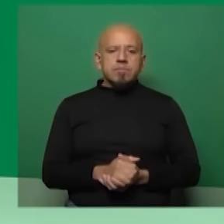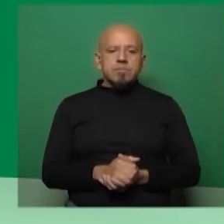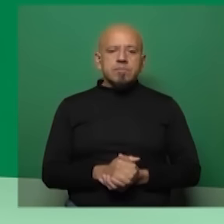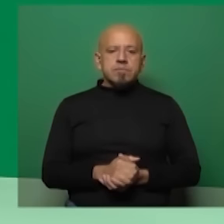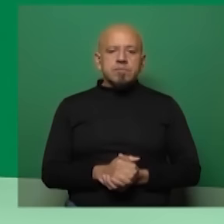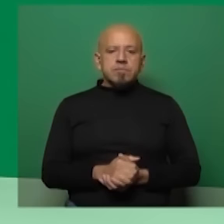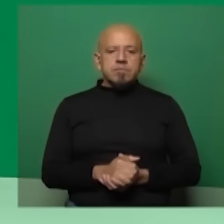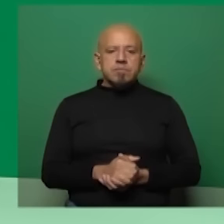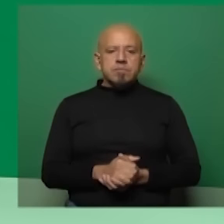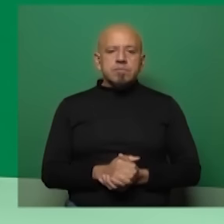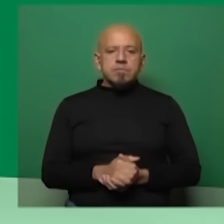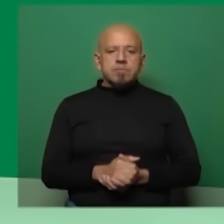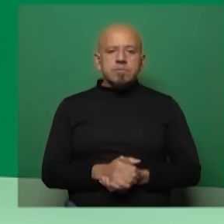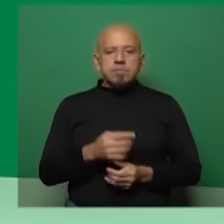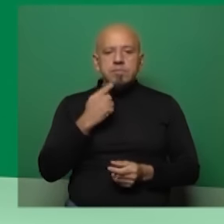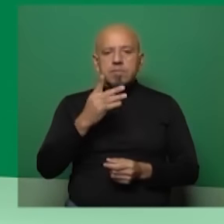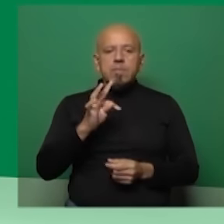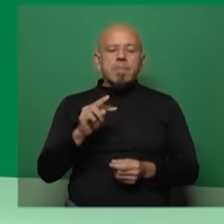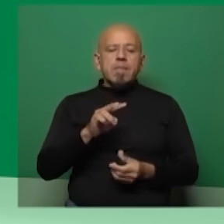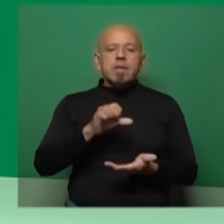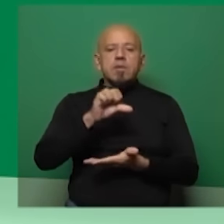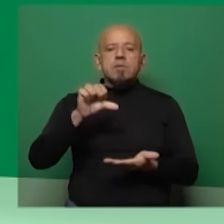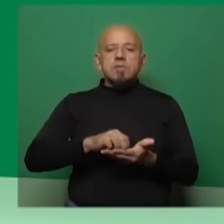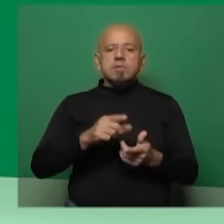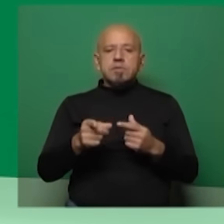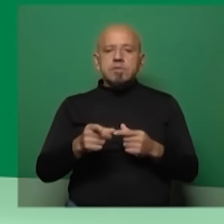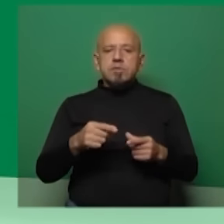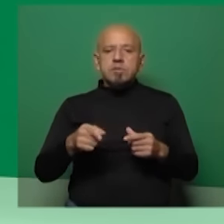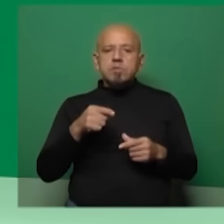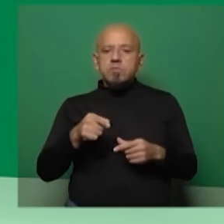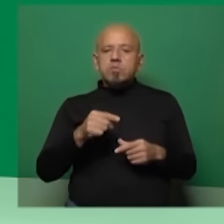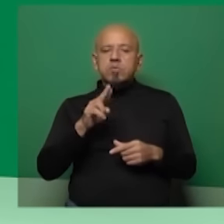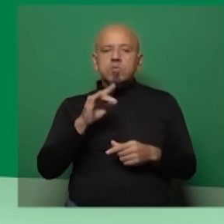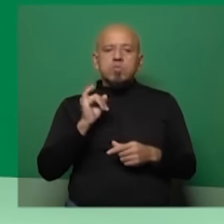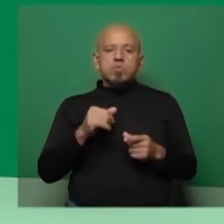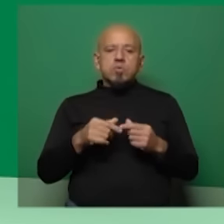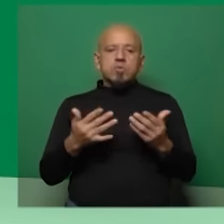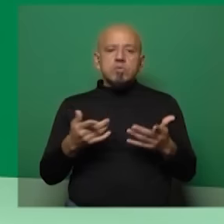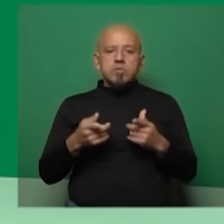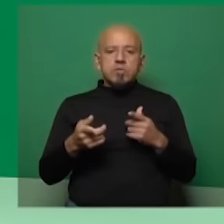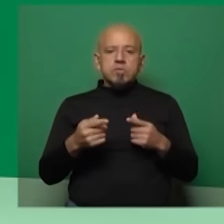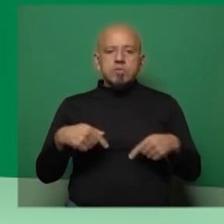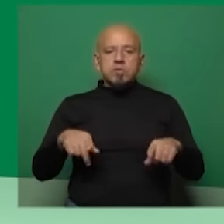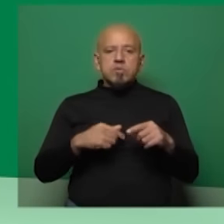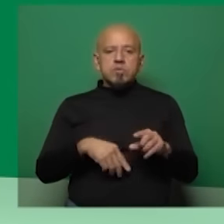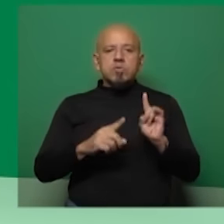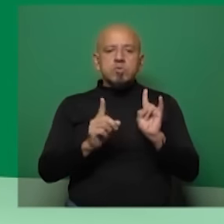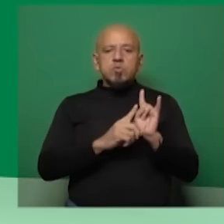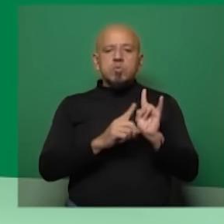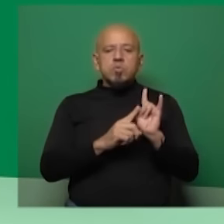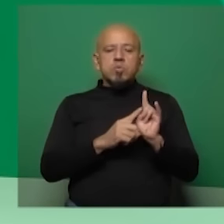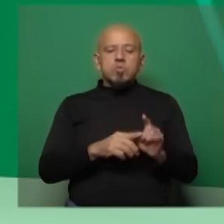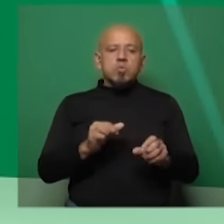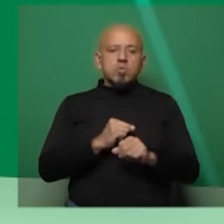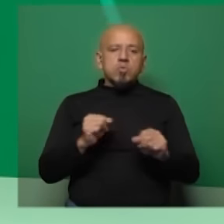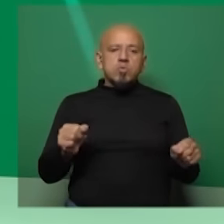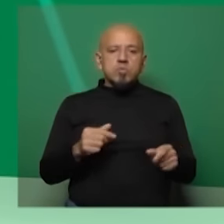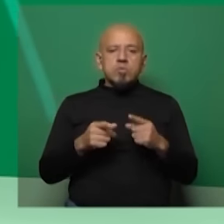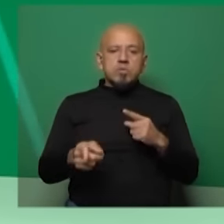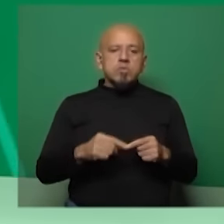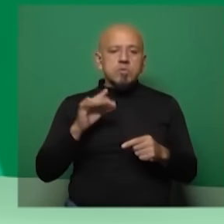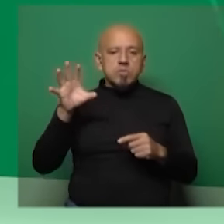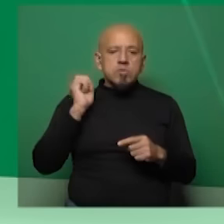Nos pueden ver a través de la pantalla de TV Ciudad, también a través de tvciudad.uy, en vivo a través de YouTube, o nos pueden escuchar a través de